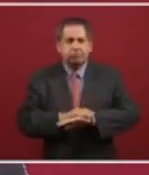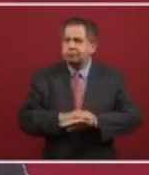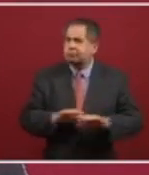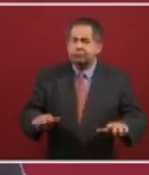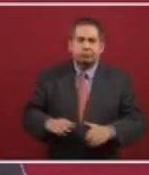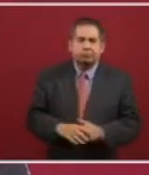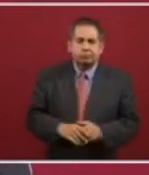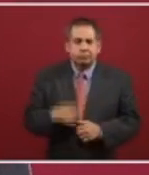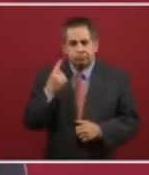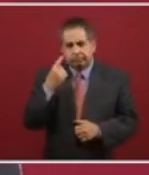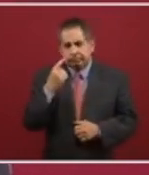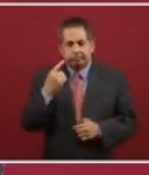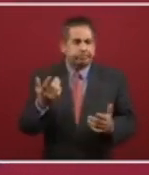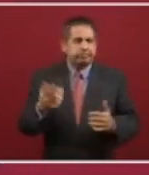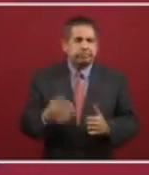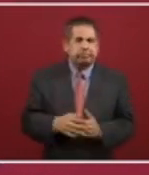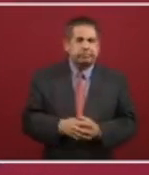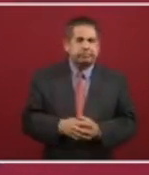para